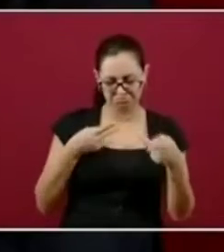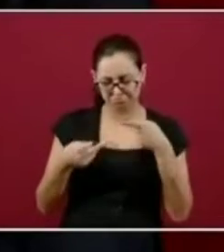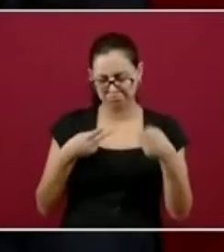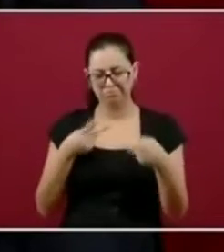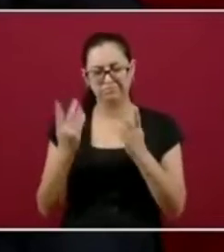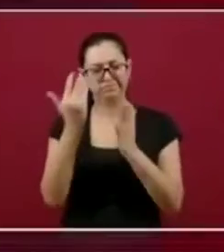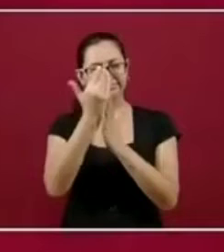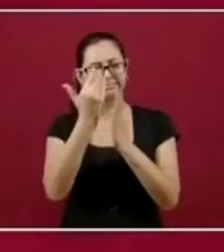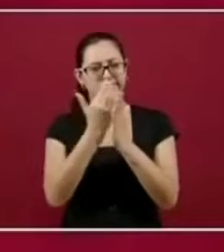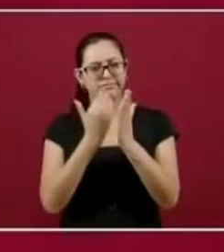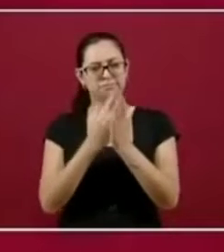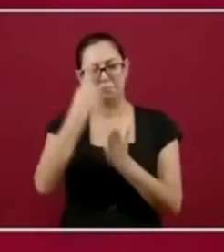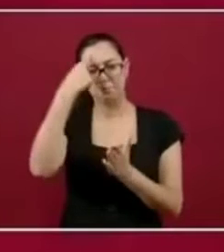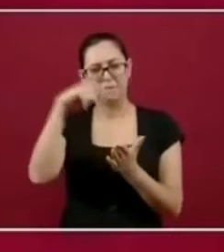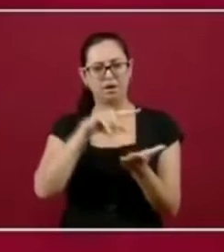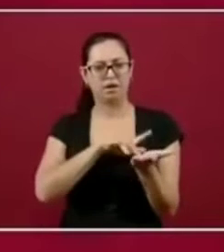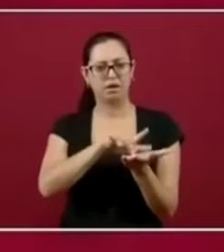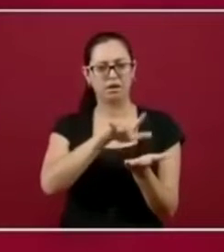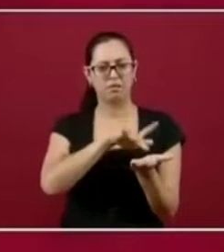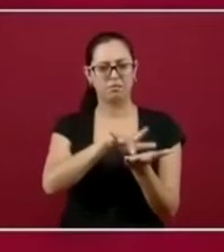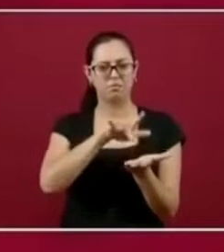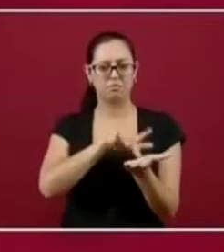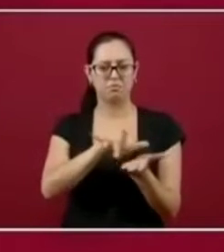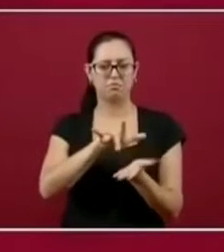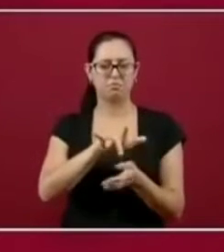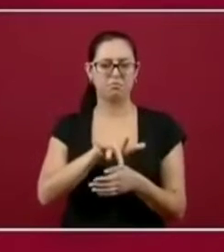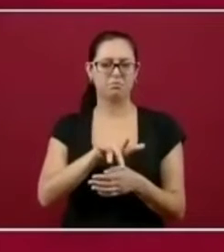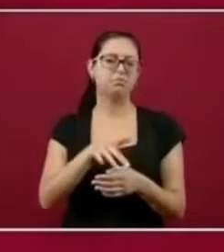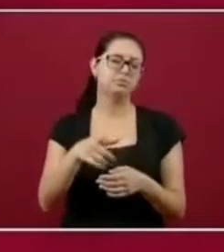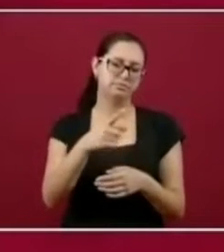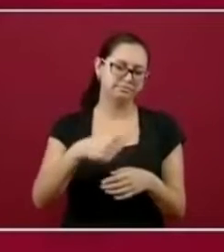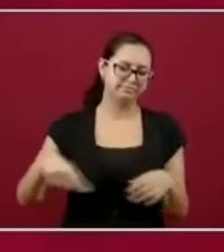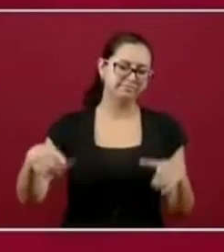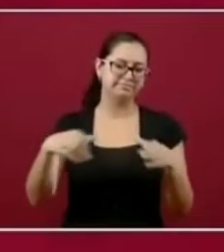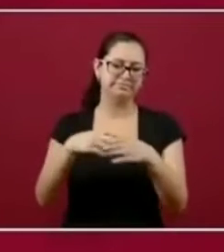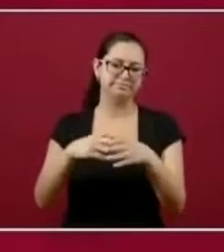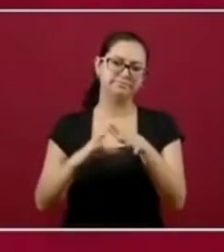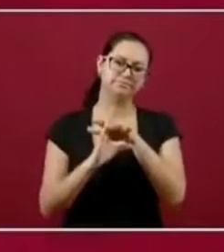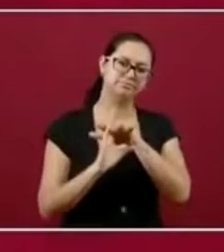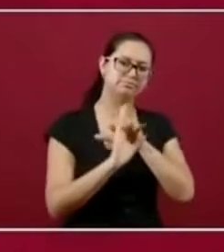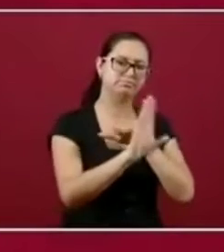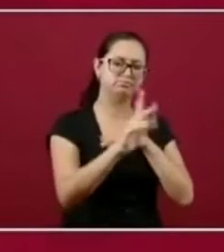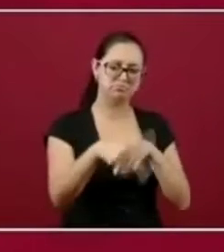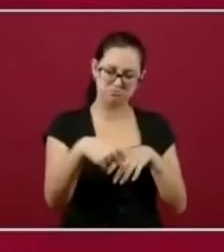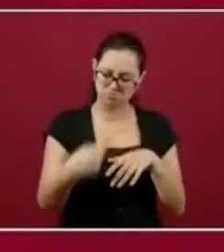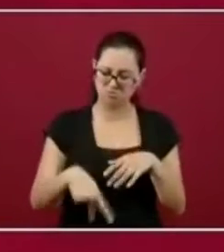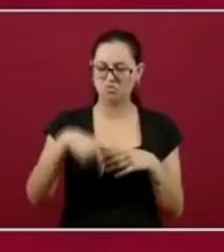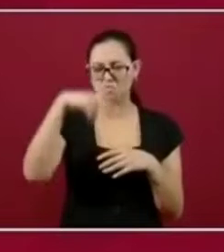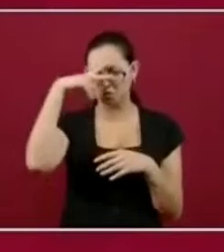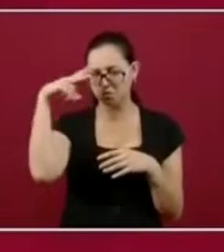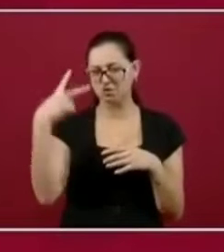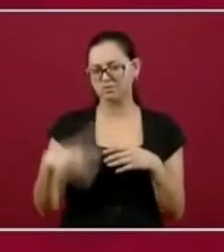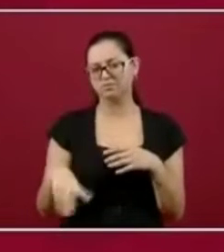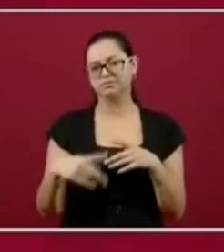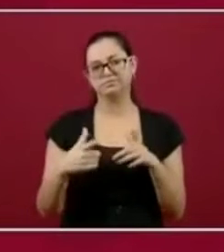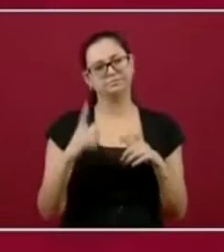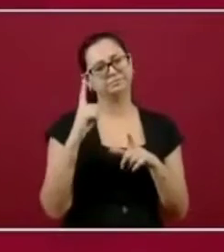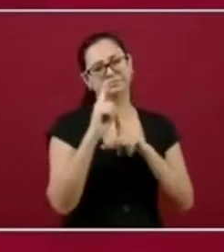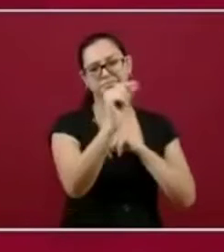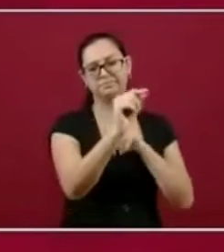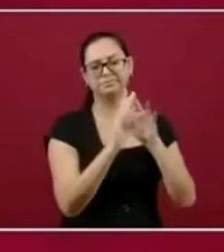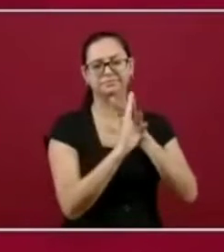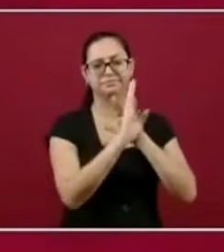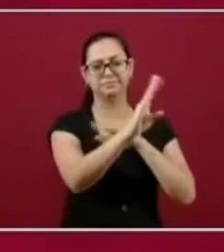de apoyo a nuestros paisanos, compatriotas, migrantes que